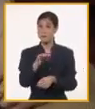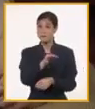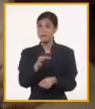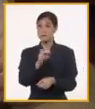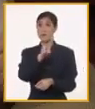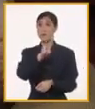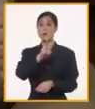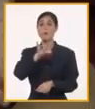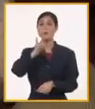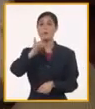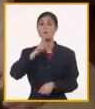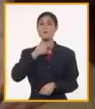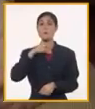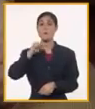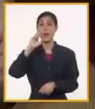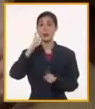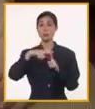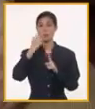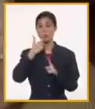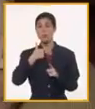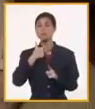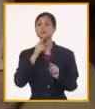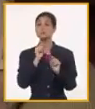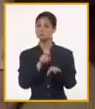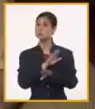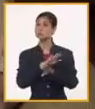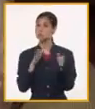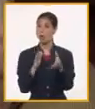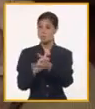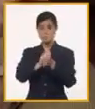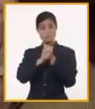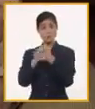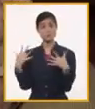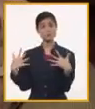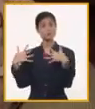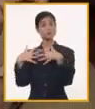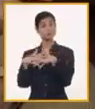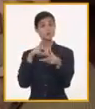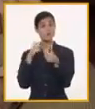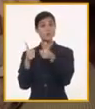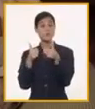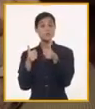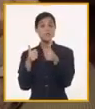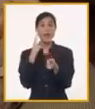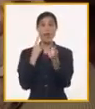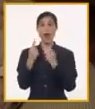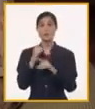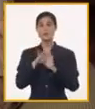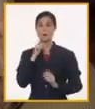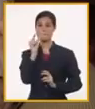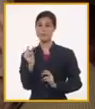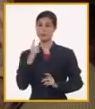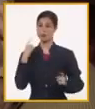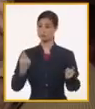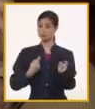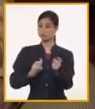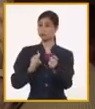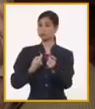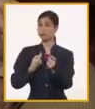Vuelta y con la gente de ahí, etcétera. Y muchos de esos mambises que yo hablo, que